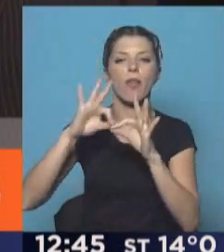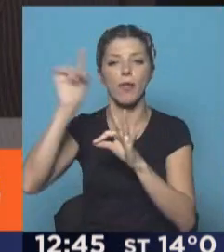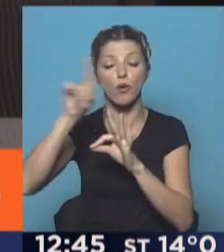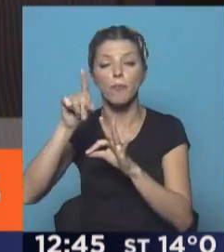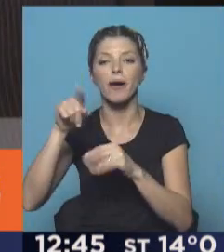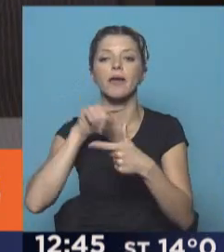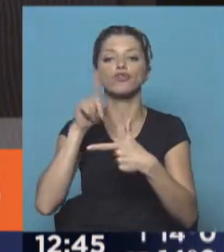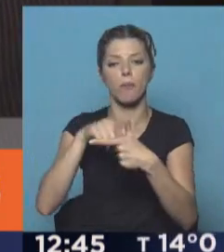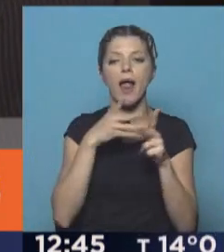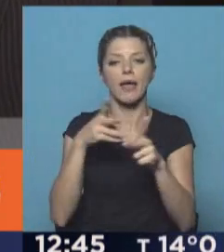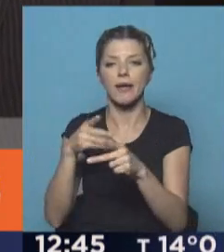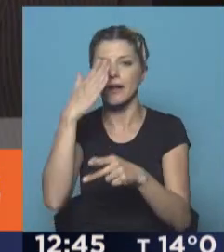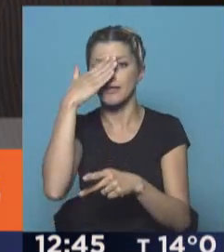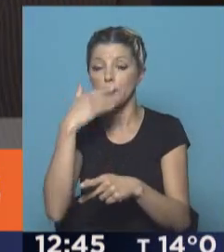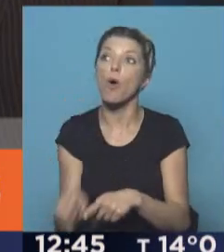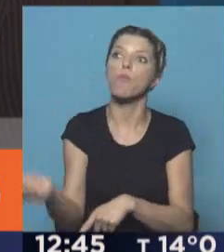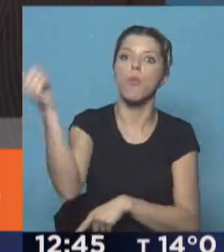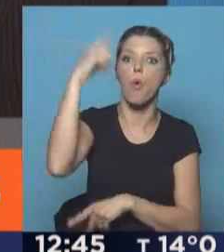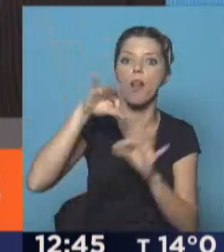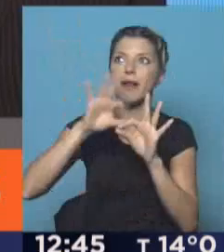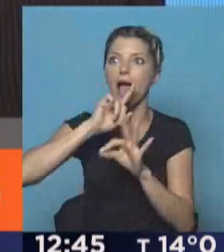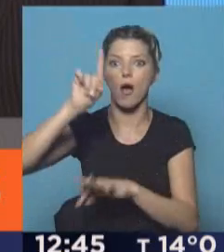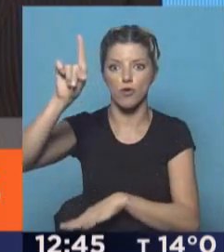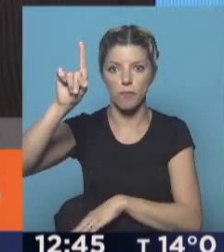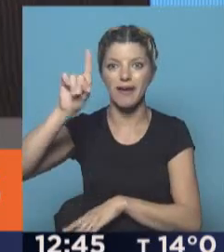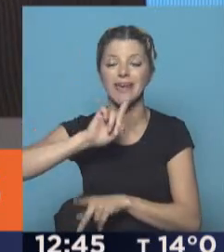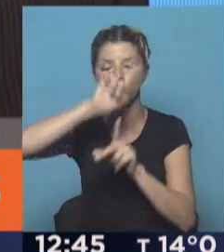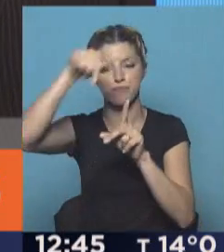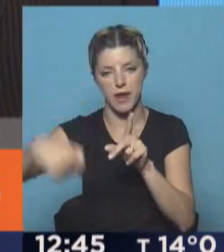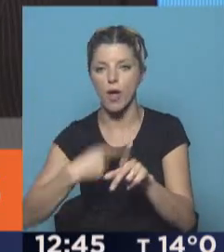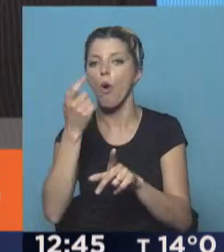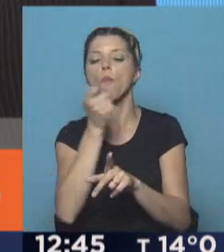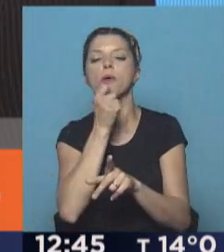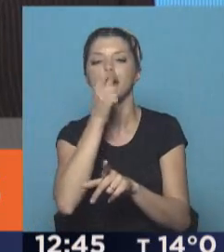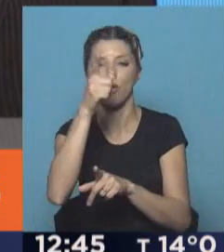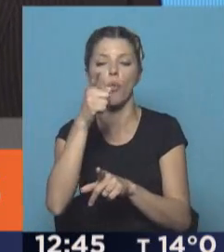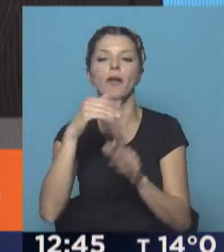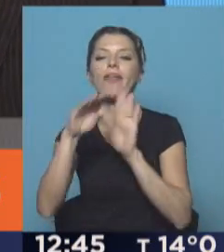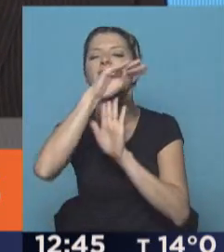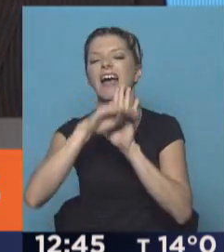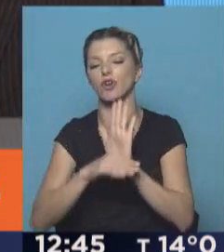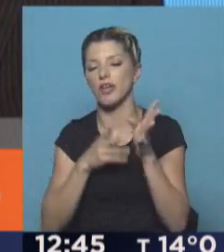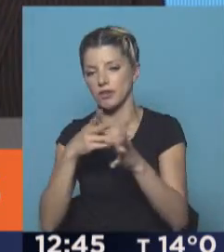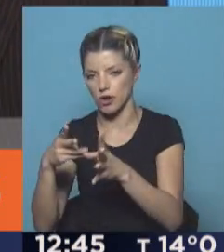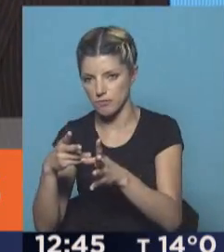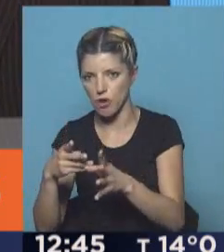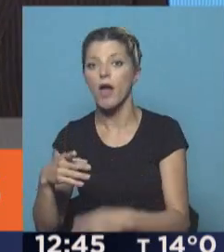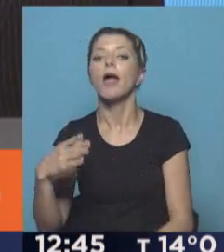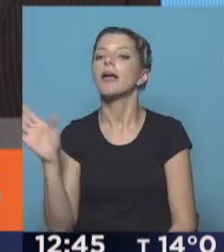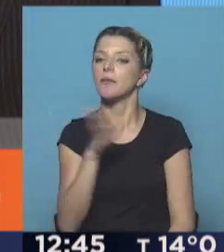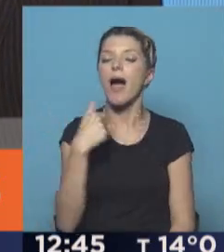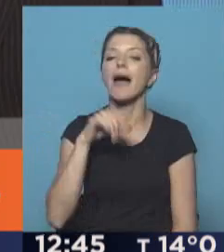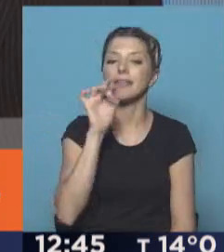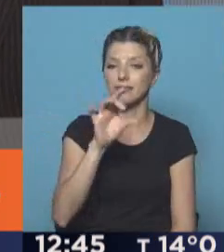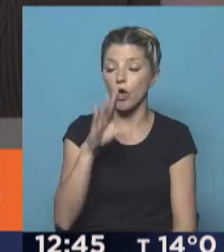quedan combatiendo y otras veces regresan a Europa, y ahí está el caso de una de las categorías de terrorismo, que es aquellos que van a cometer atentados